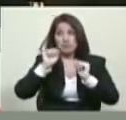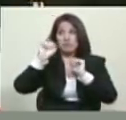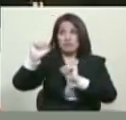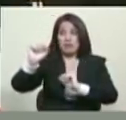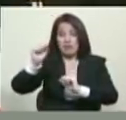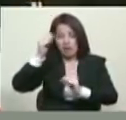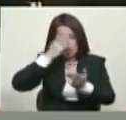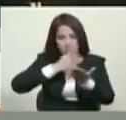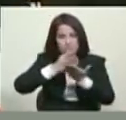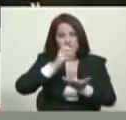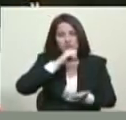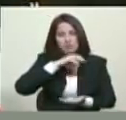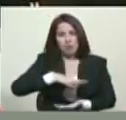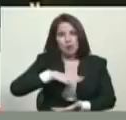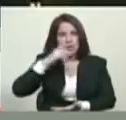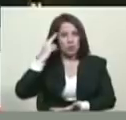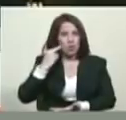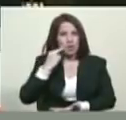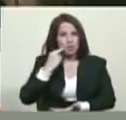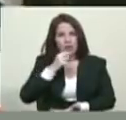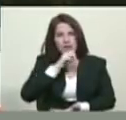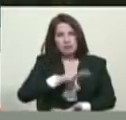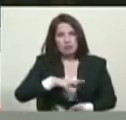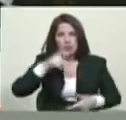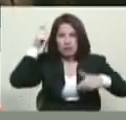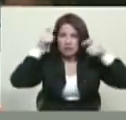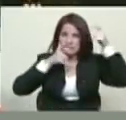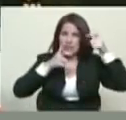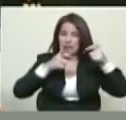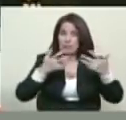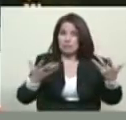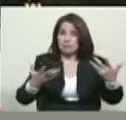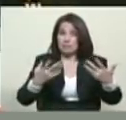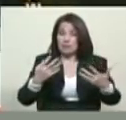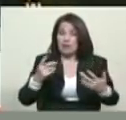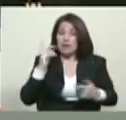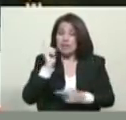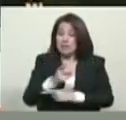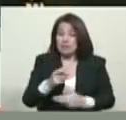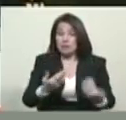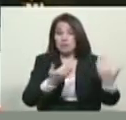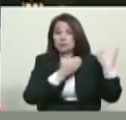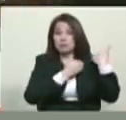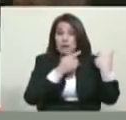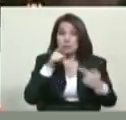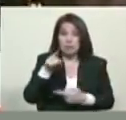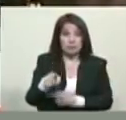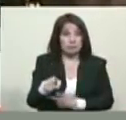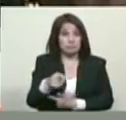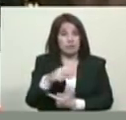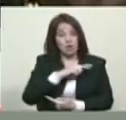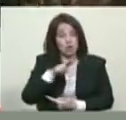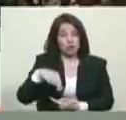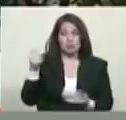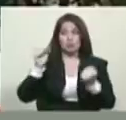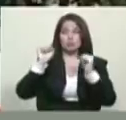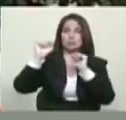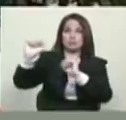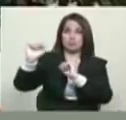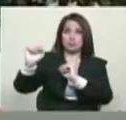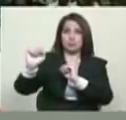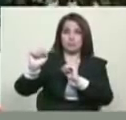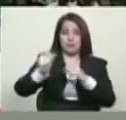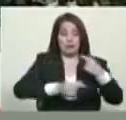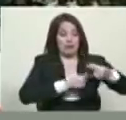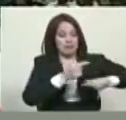defender el legado de Hugo Chávez Frías. Esa es nuestra responsabilidad. Esta generación, la